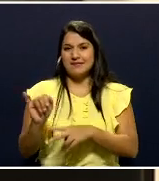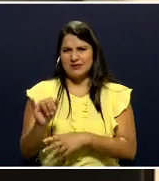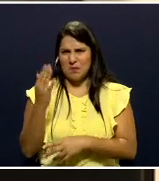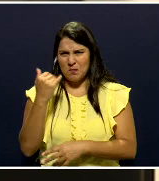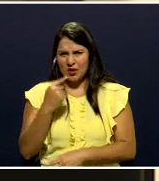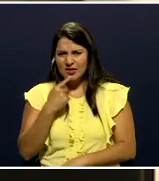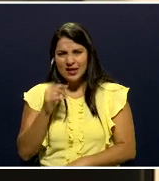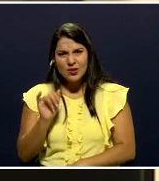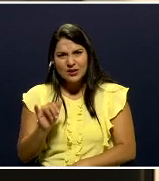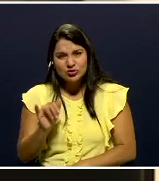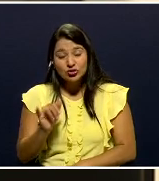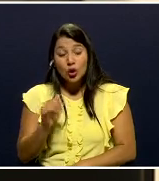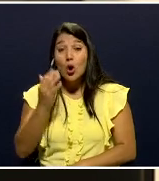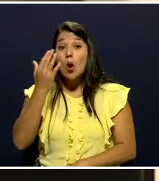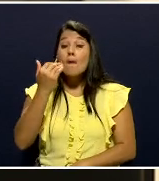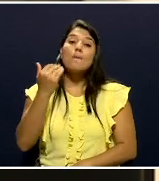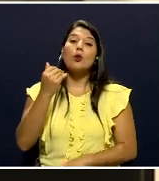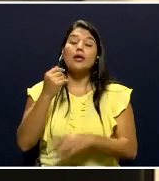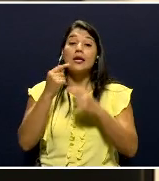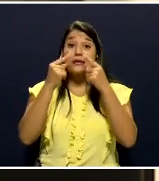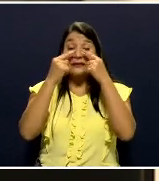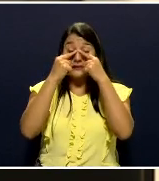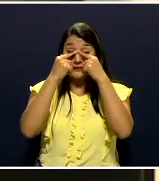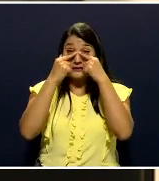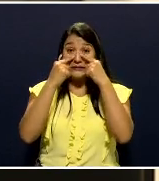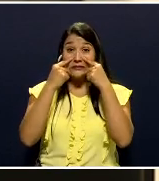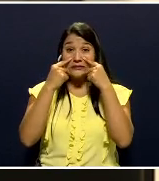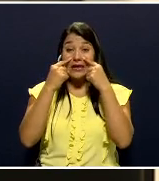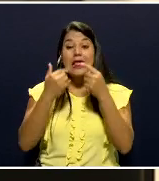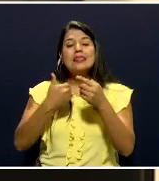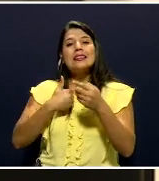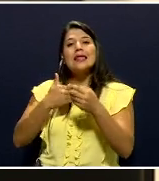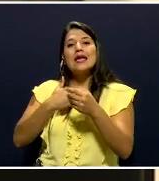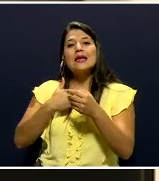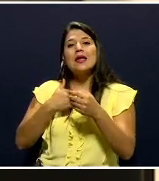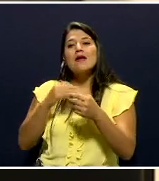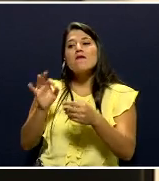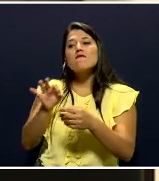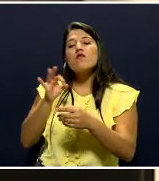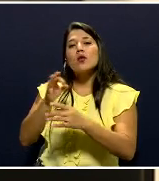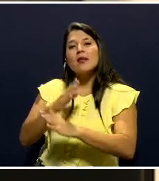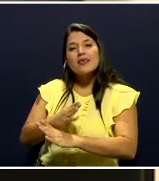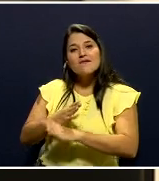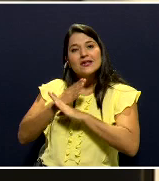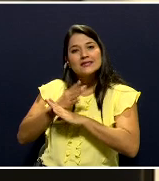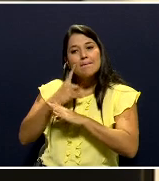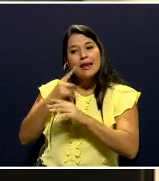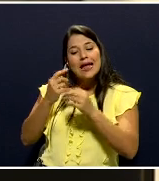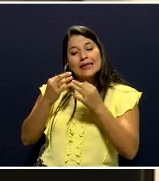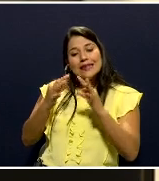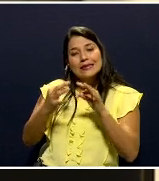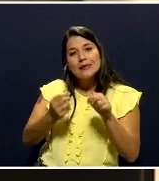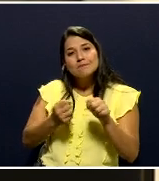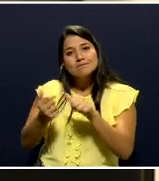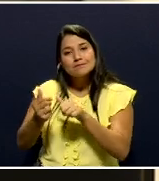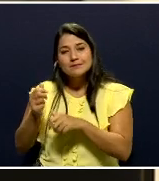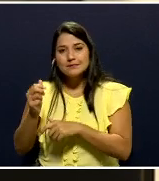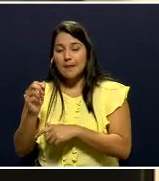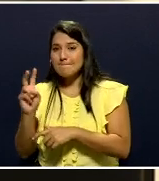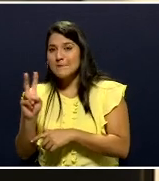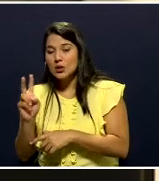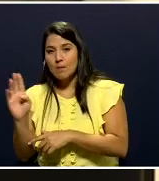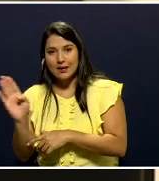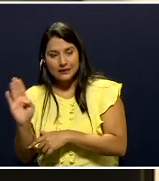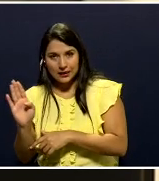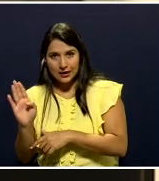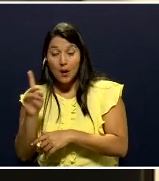esto? Porque el tracto respiratorio superior tiene mecanismos de defensa para eliminar las partículas infecciosas, sean virus o sean